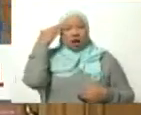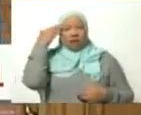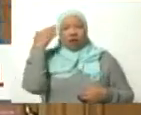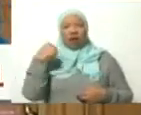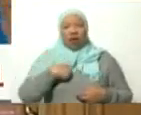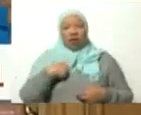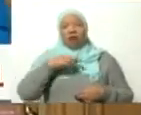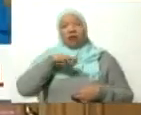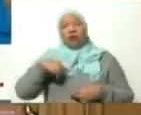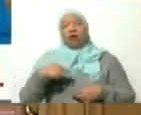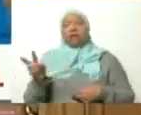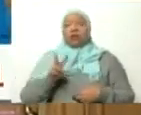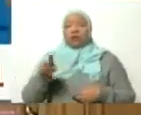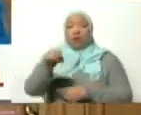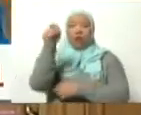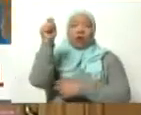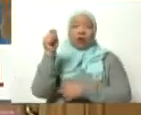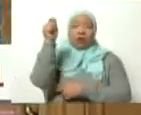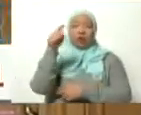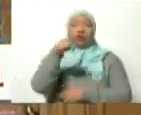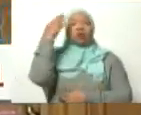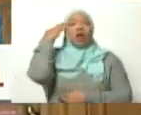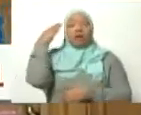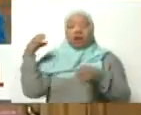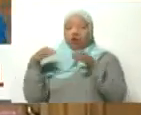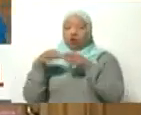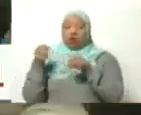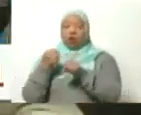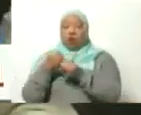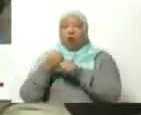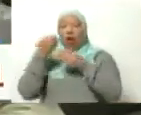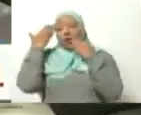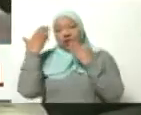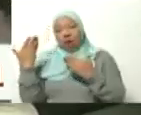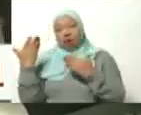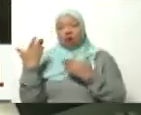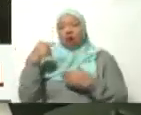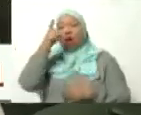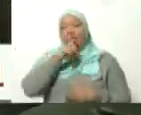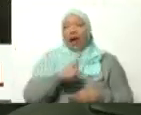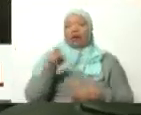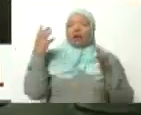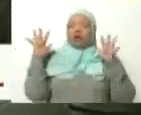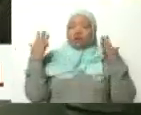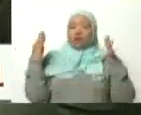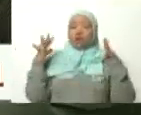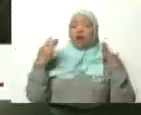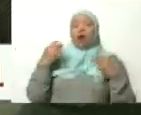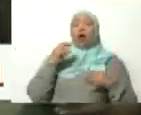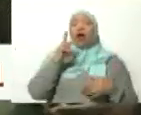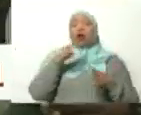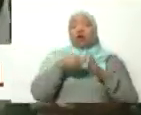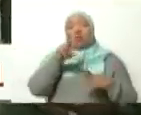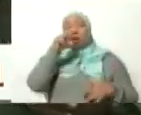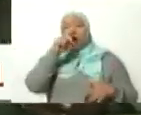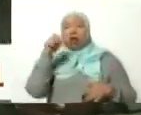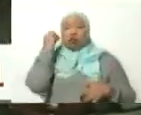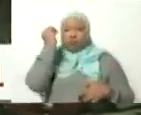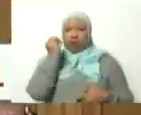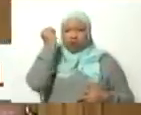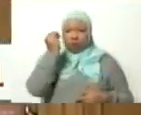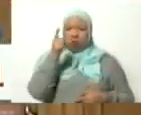de este Parlamento. Y yo decía que el año 2022 es